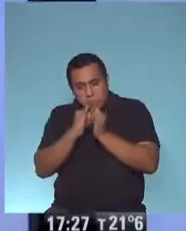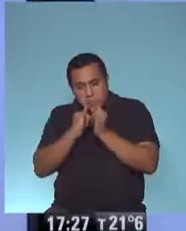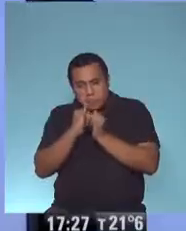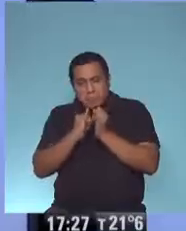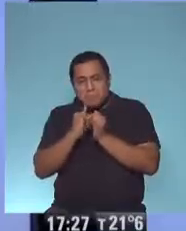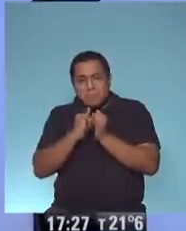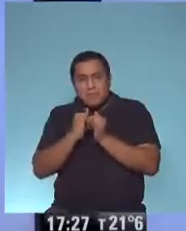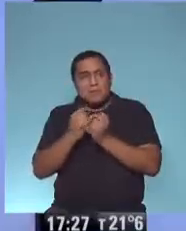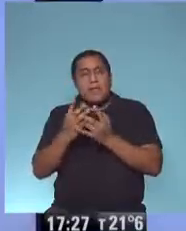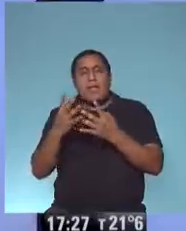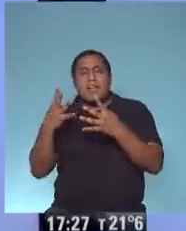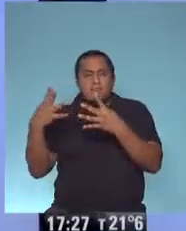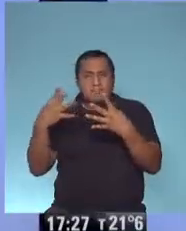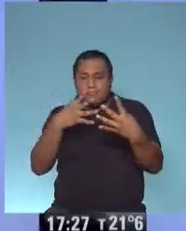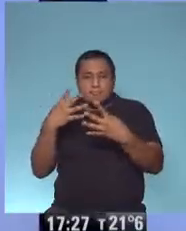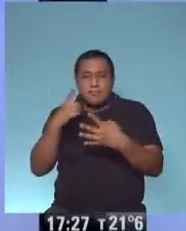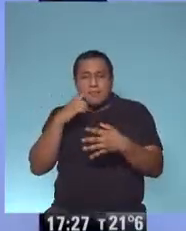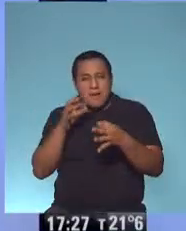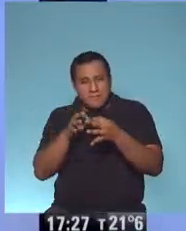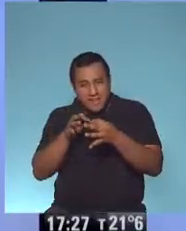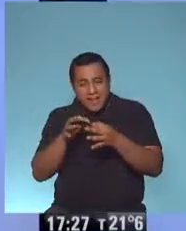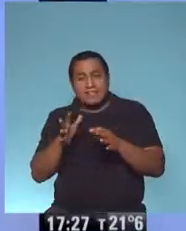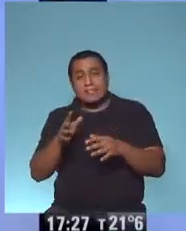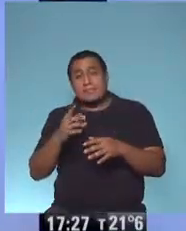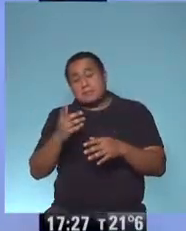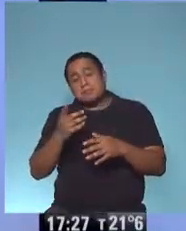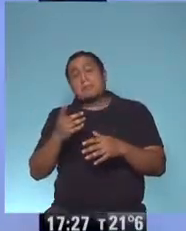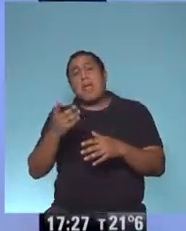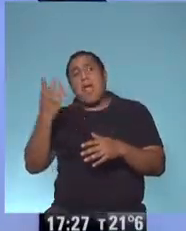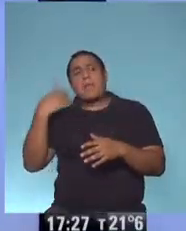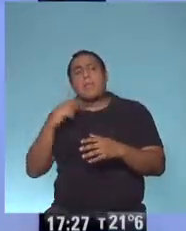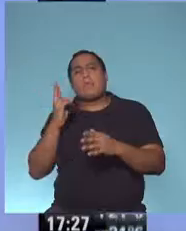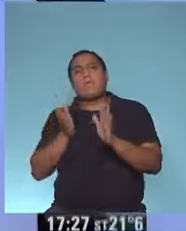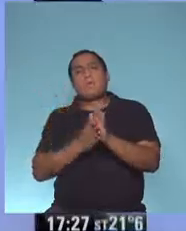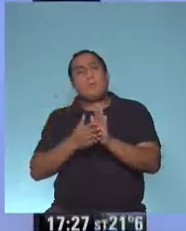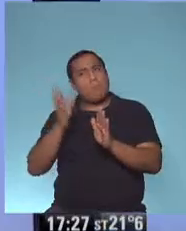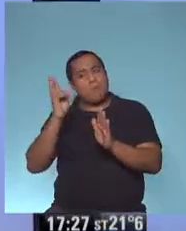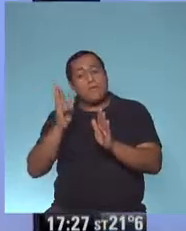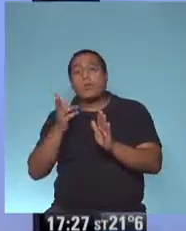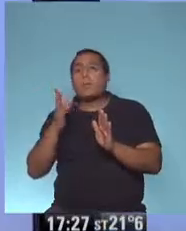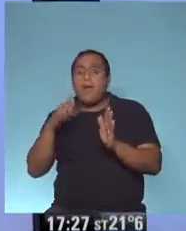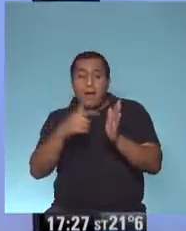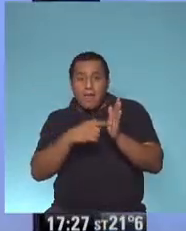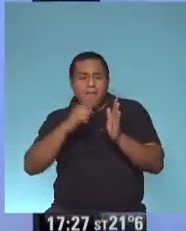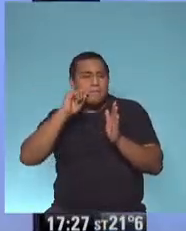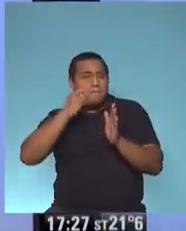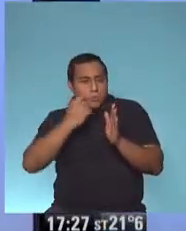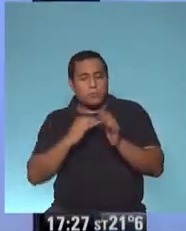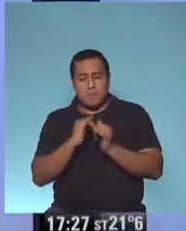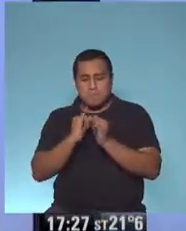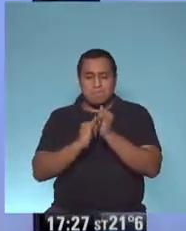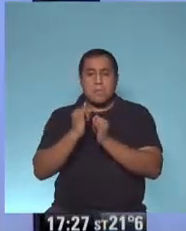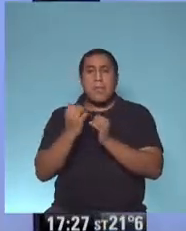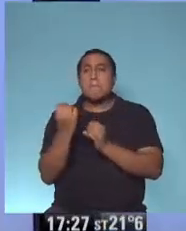conté la guerra de las Malvinas. Uh-huh. Bueno, en esa época fue prohibido. Pero miren qué hermoso cuento es.